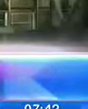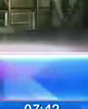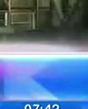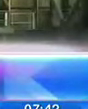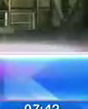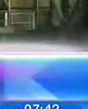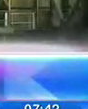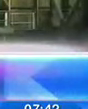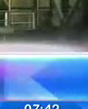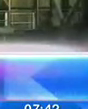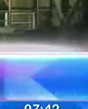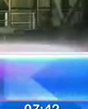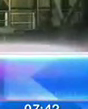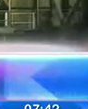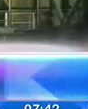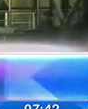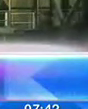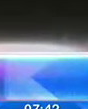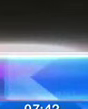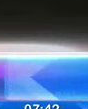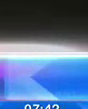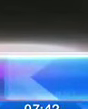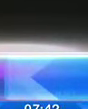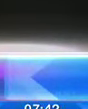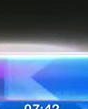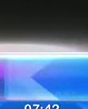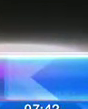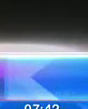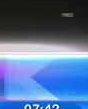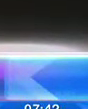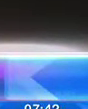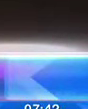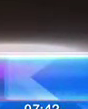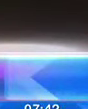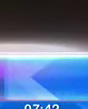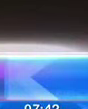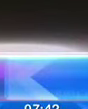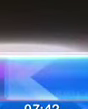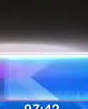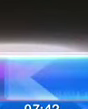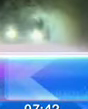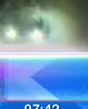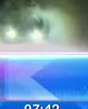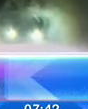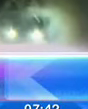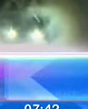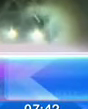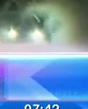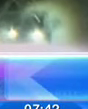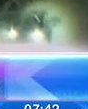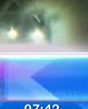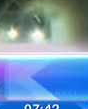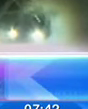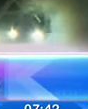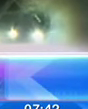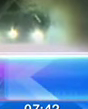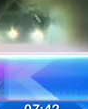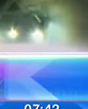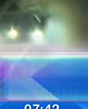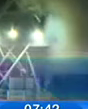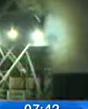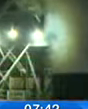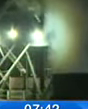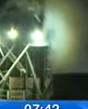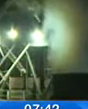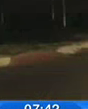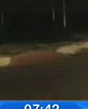1,000 trabajadores son evacuados tras quedar atrapados en el interior de una mina. Estas y otras informaciones las tendremos al retornar en